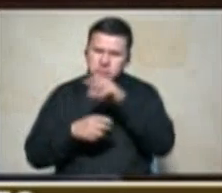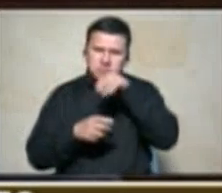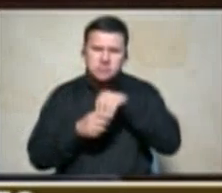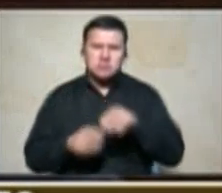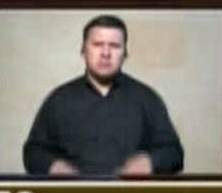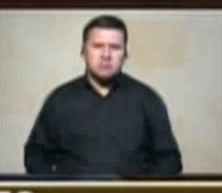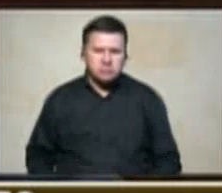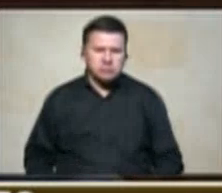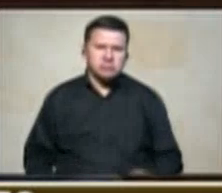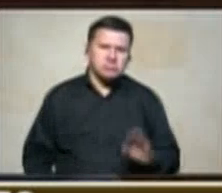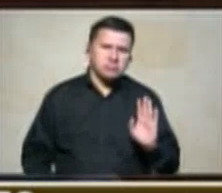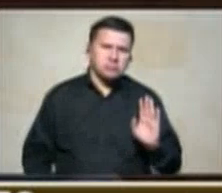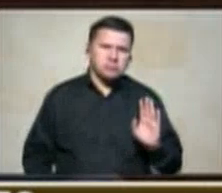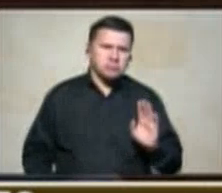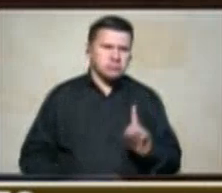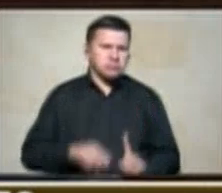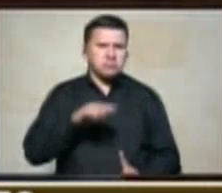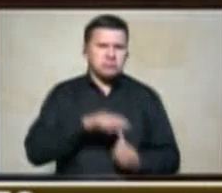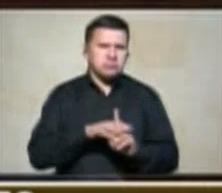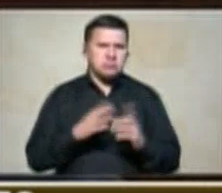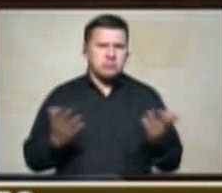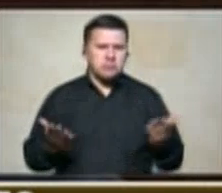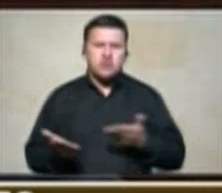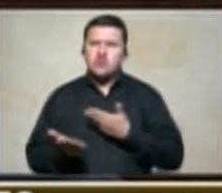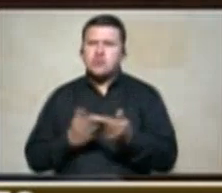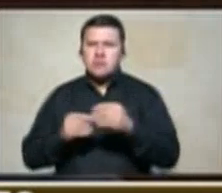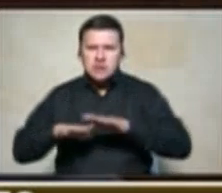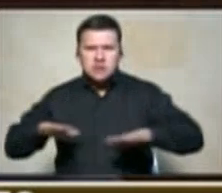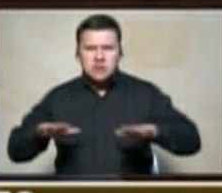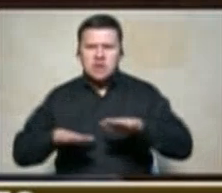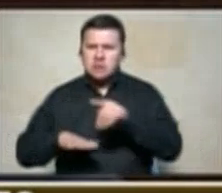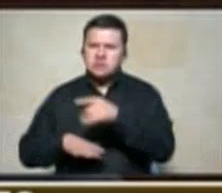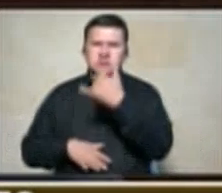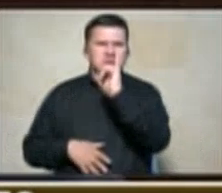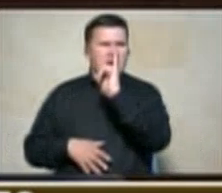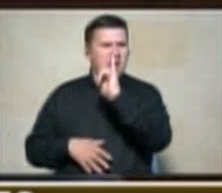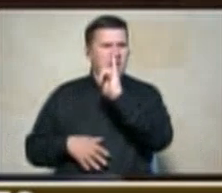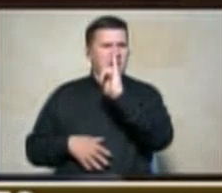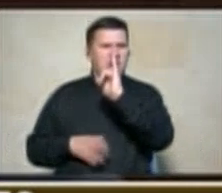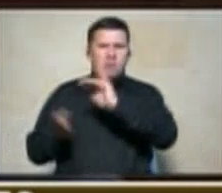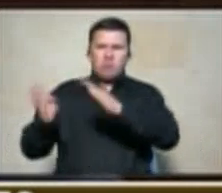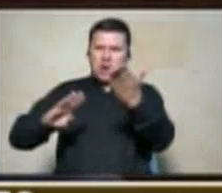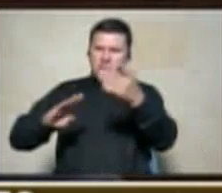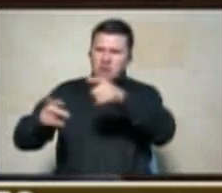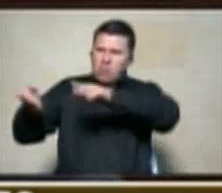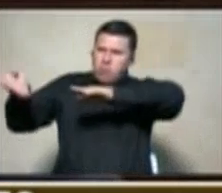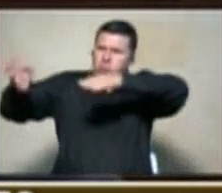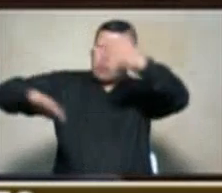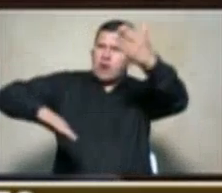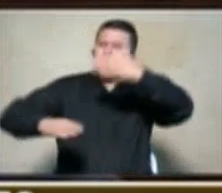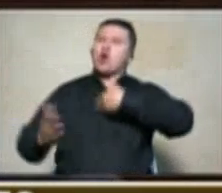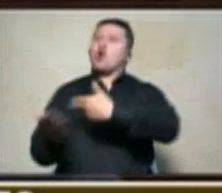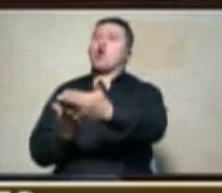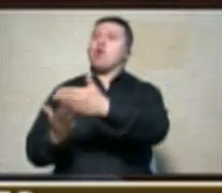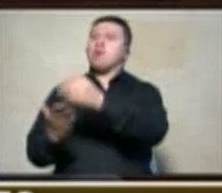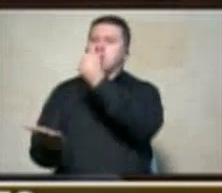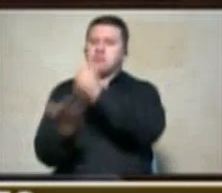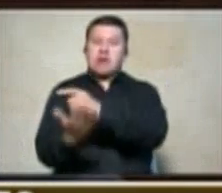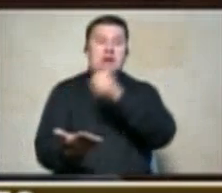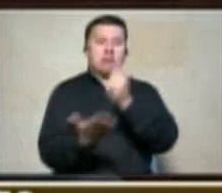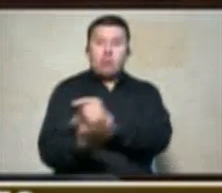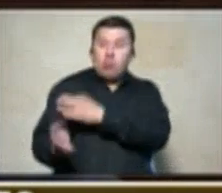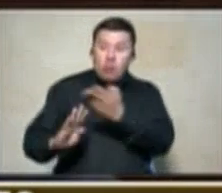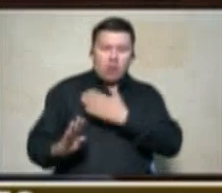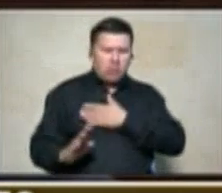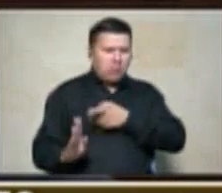personas que ya estaban muertas y haciendo traspasos de escrituras después de las masacres, como se dijo acá en el caso de la